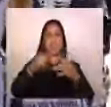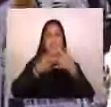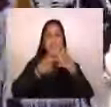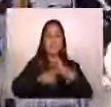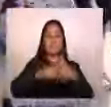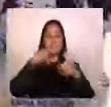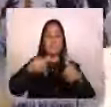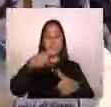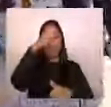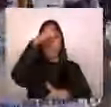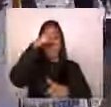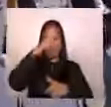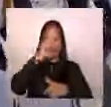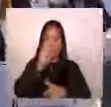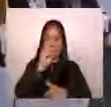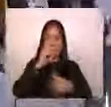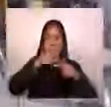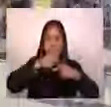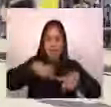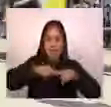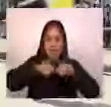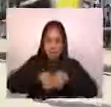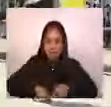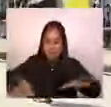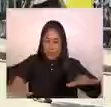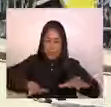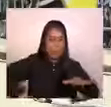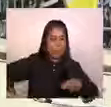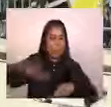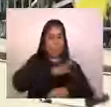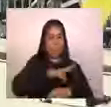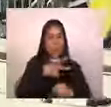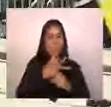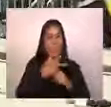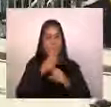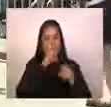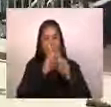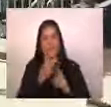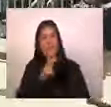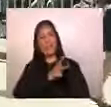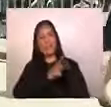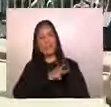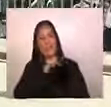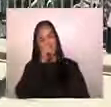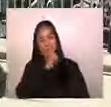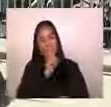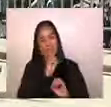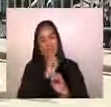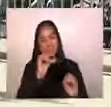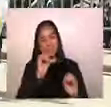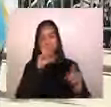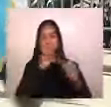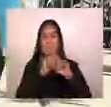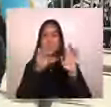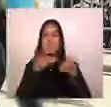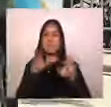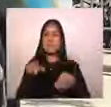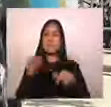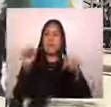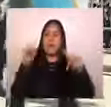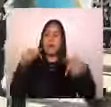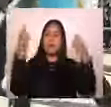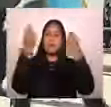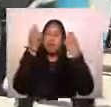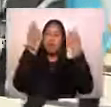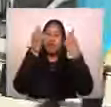el kilometraje de toda la República, a la Guatemala entera, a los chapines ausentes y a toda aquel que